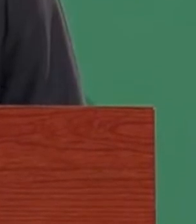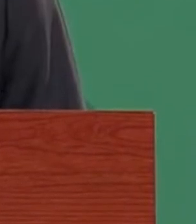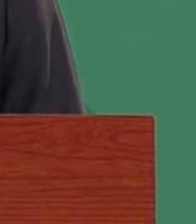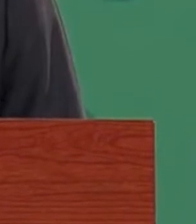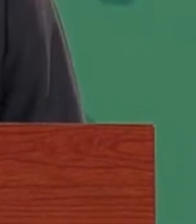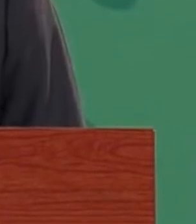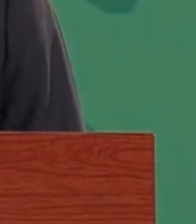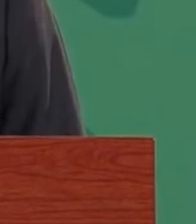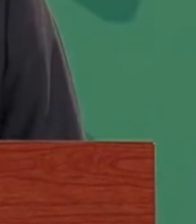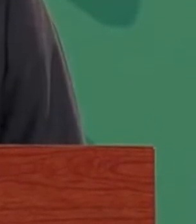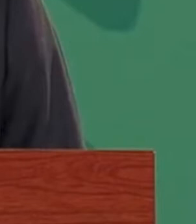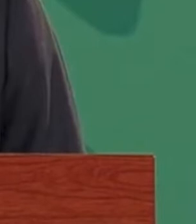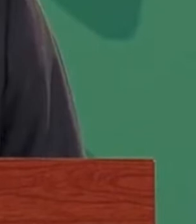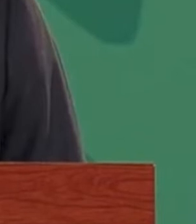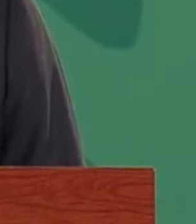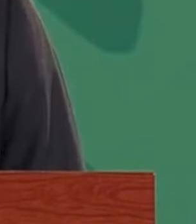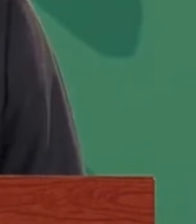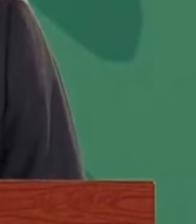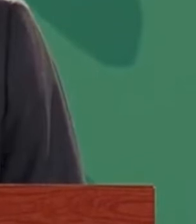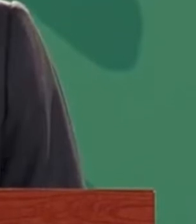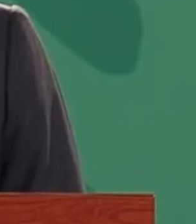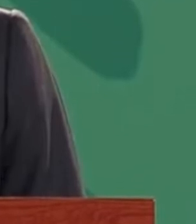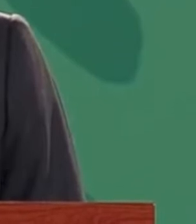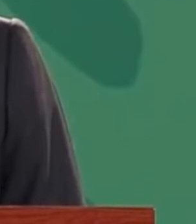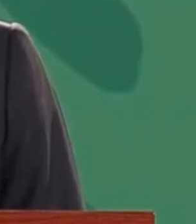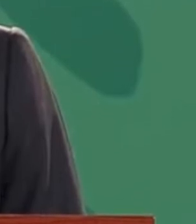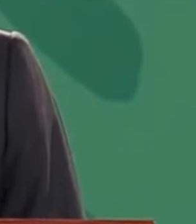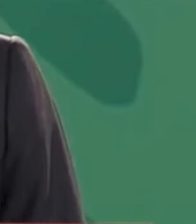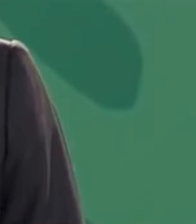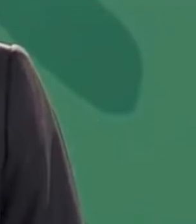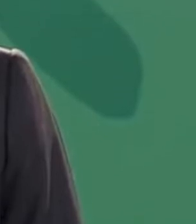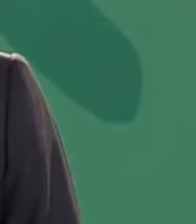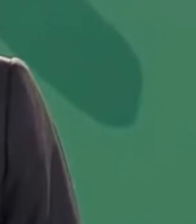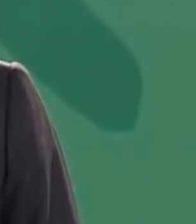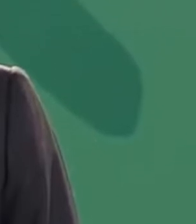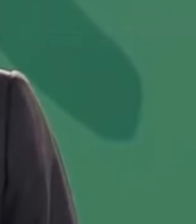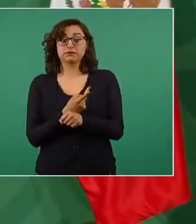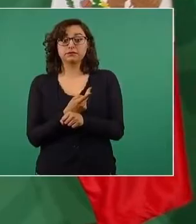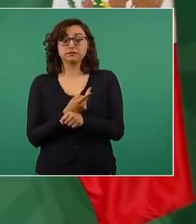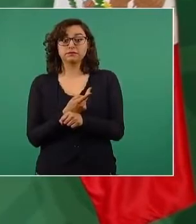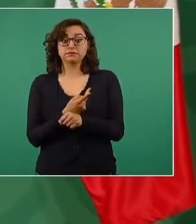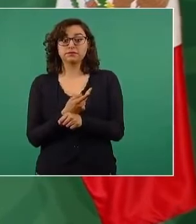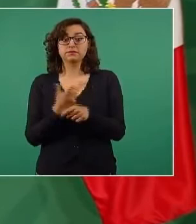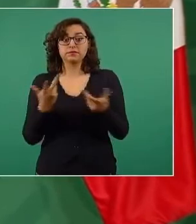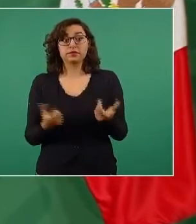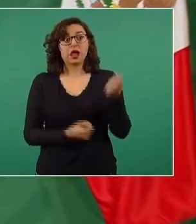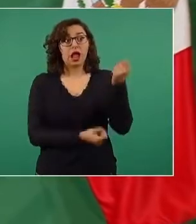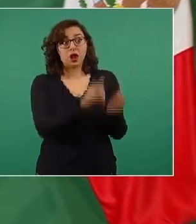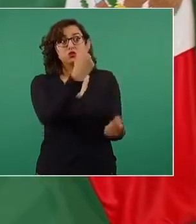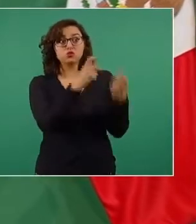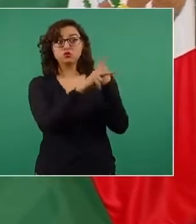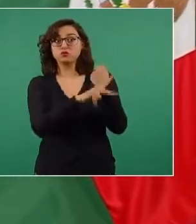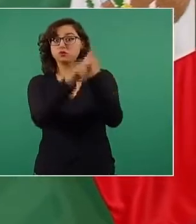han aplicado 67 millones de vacunas, es decir, el 4% del total. De un reducido grupo